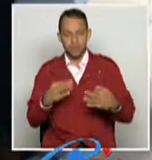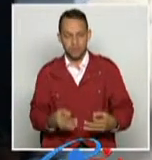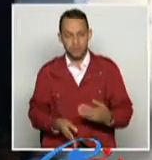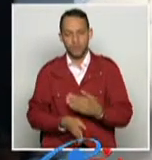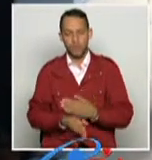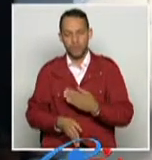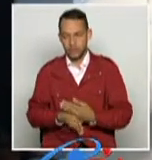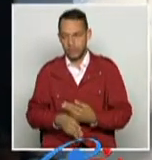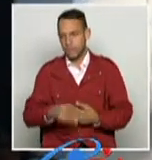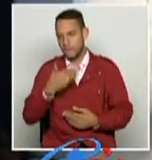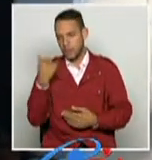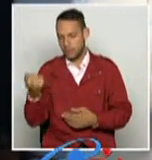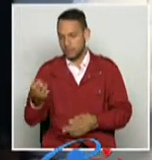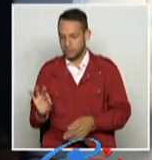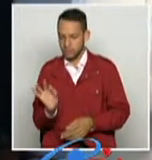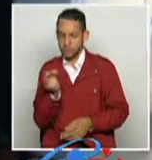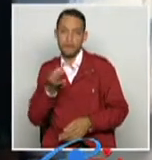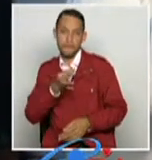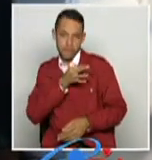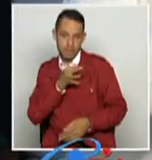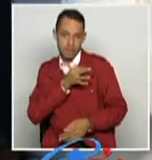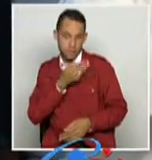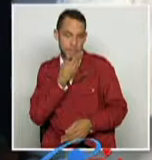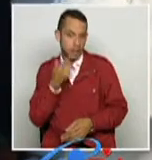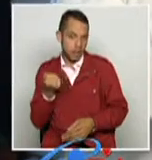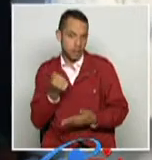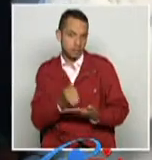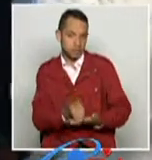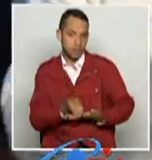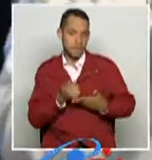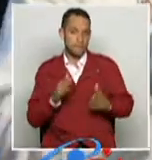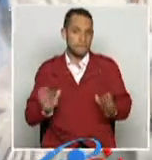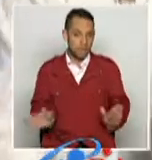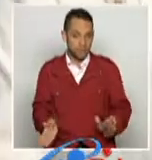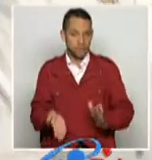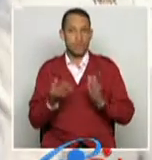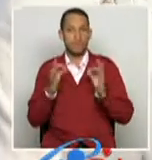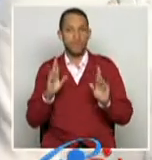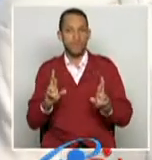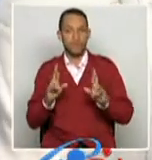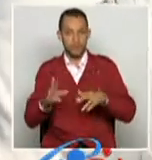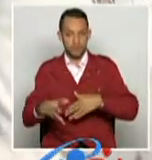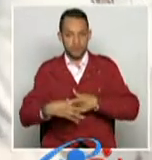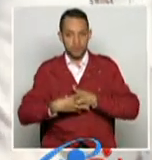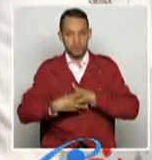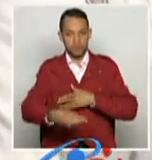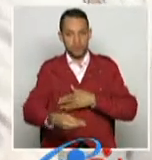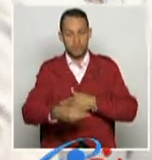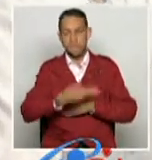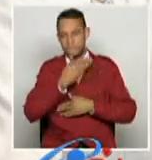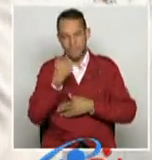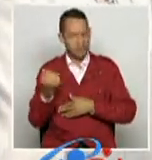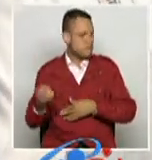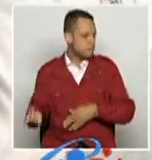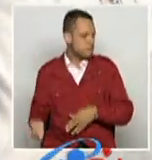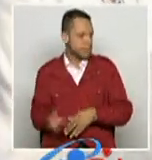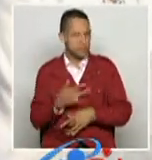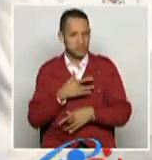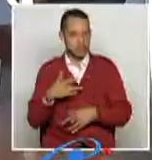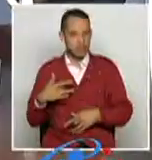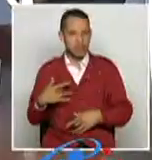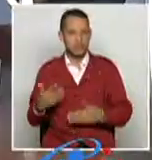estar tomando diclofenaco y ibuprofeno. Ojalá todos ustedes conozcan cada vez más este tipo de terapias para la